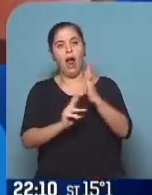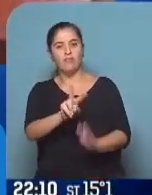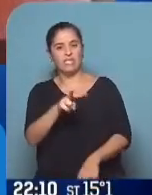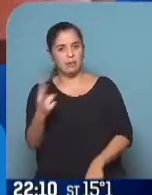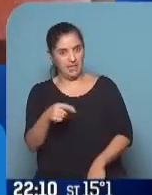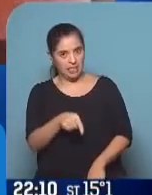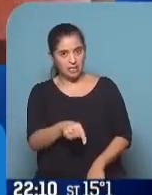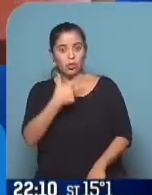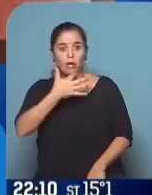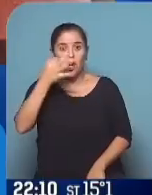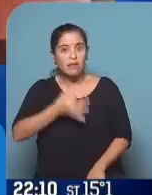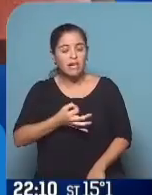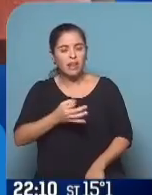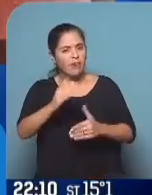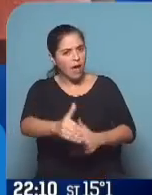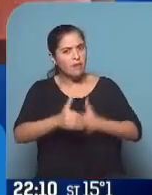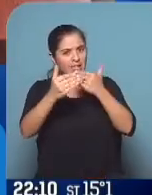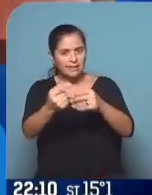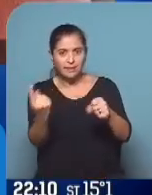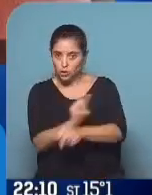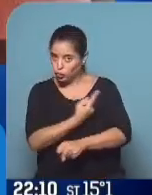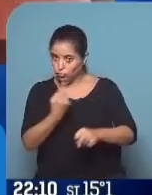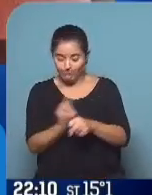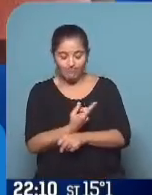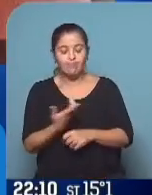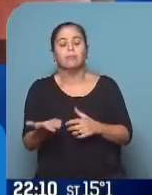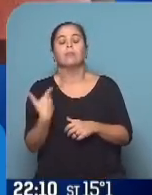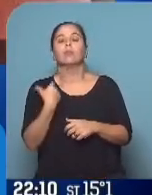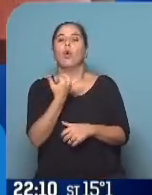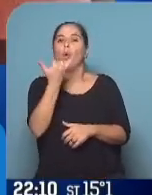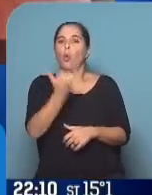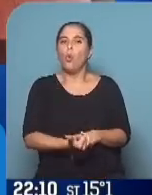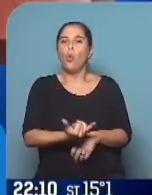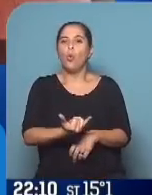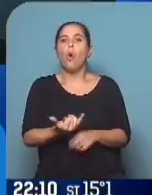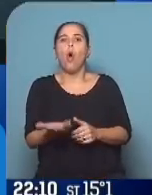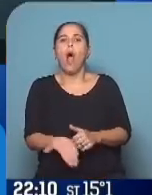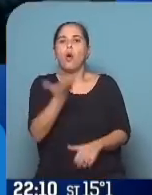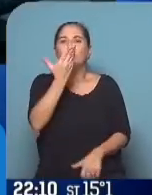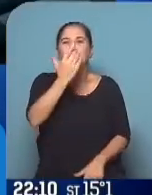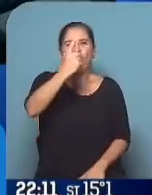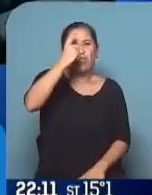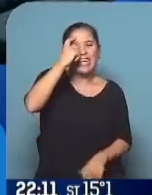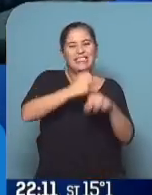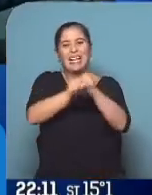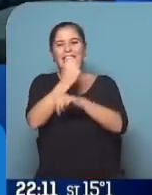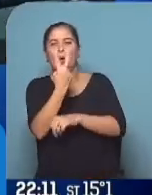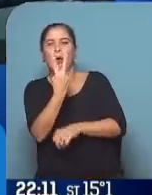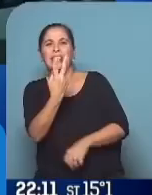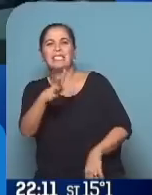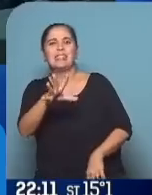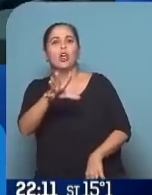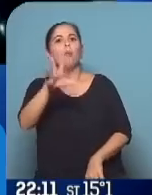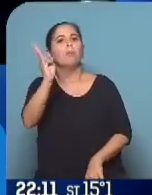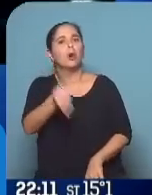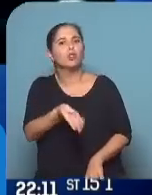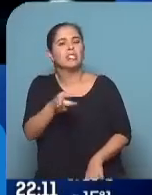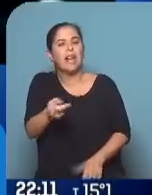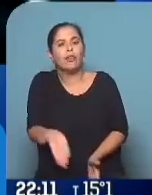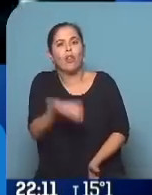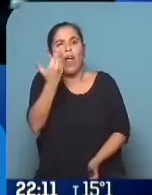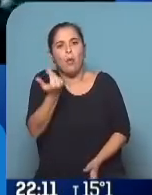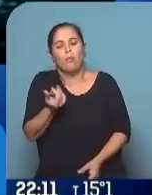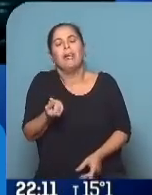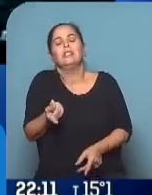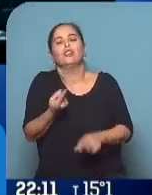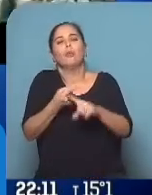10 a 25% es lo que aumentarán los aranceles para los productos importados de China, y China, a su vez, se